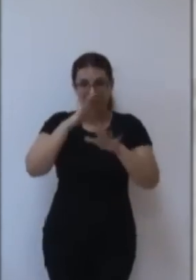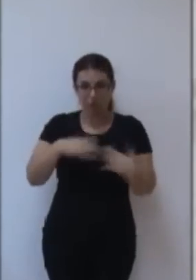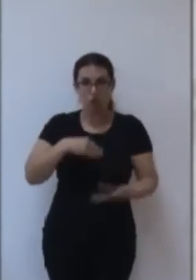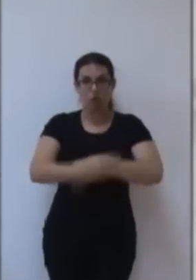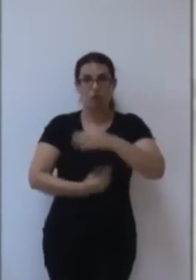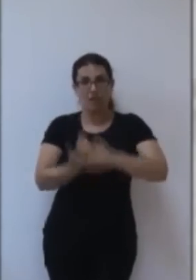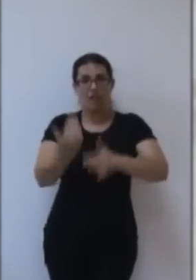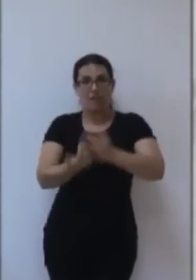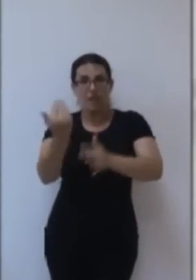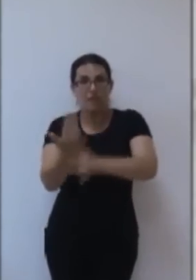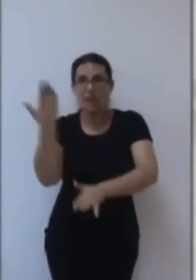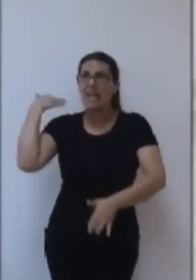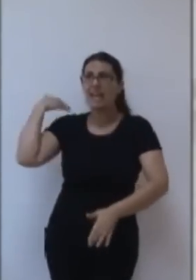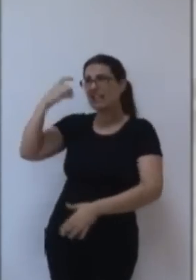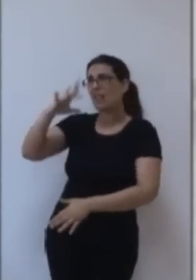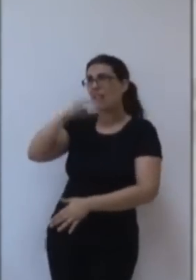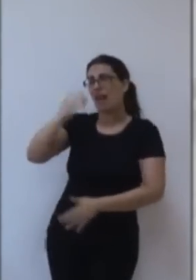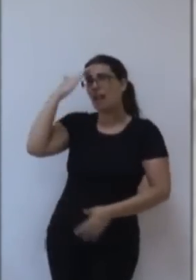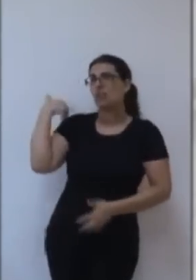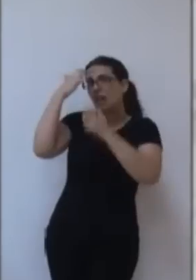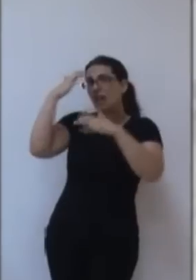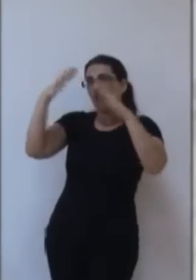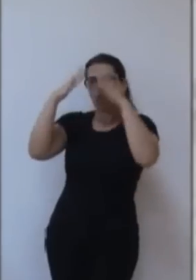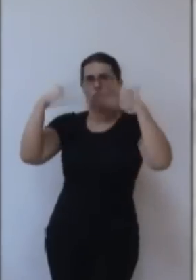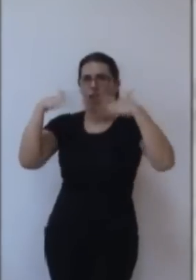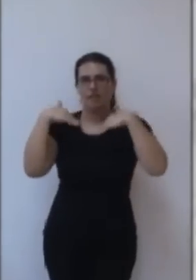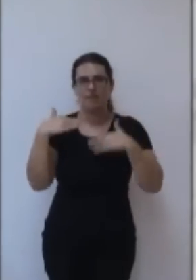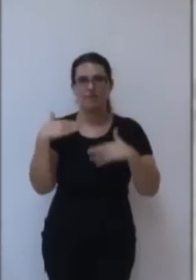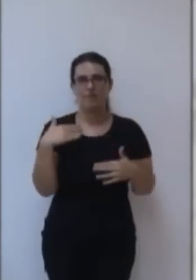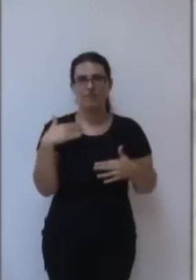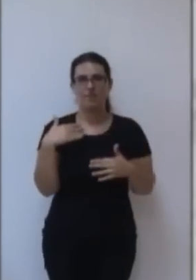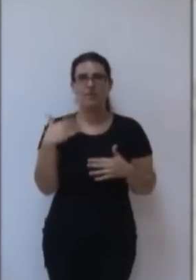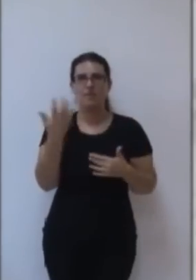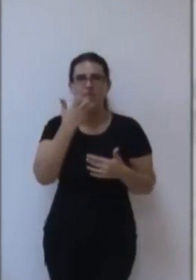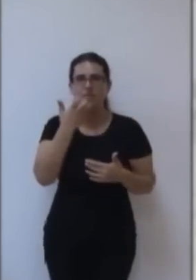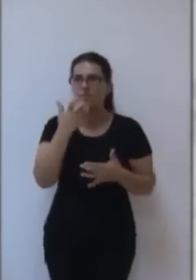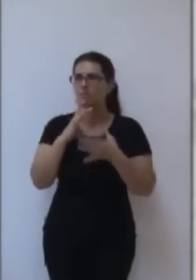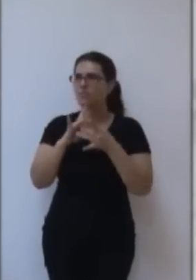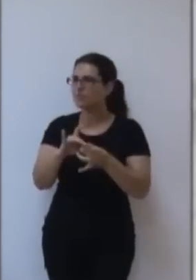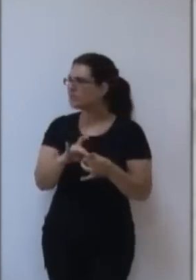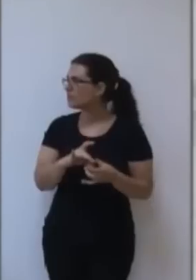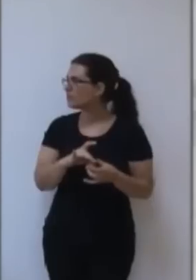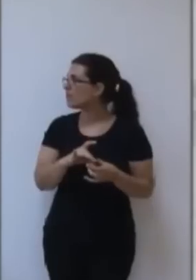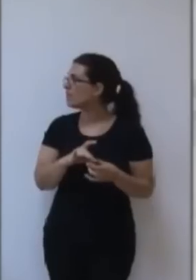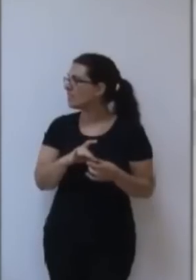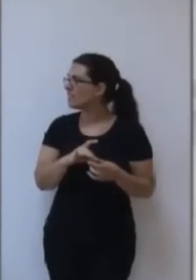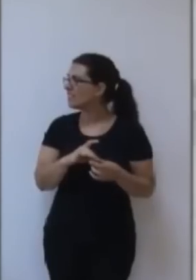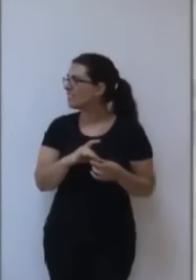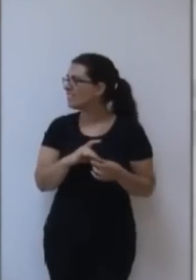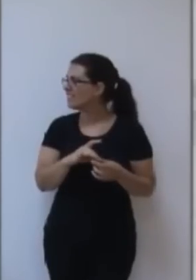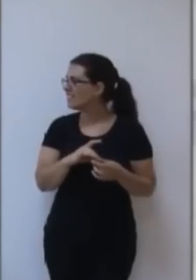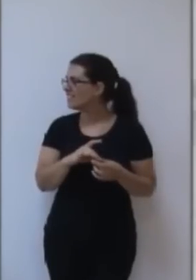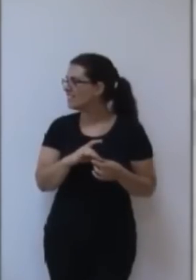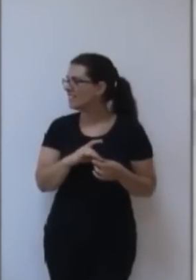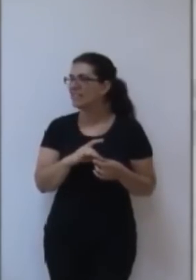días no nos las imaginábamos, ¿no? De redes sociales, de vídeo en el móvil, todo esto, ¿no? Y hay un